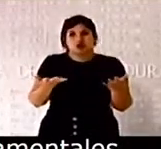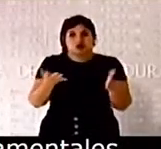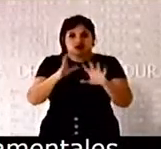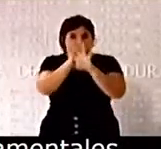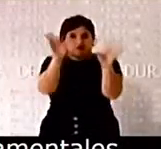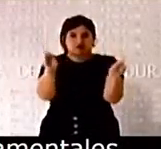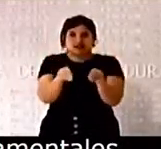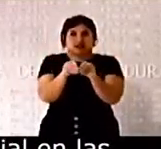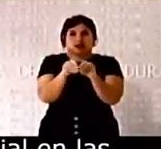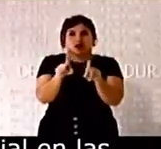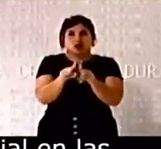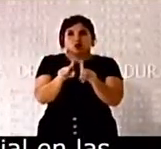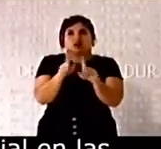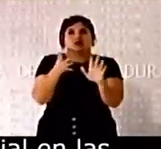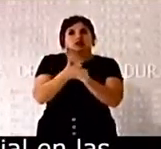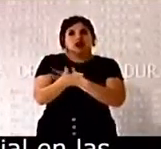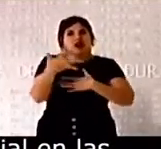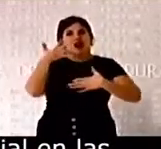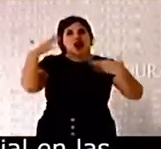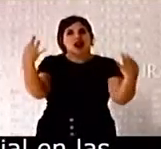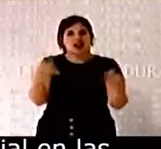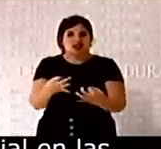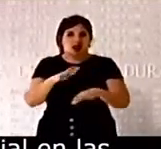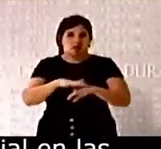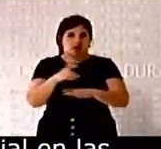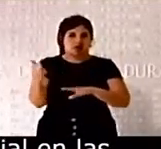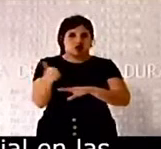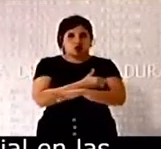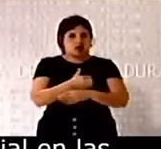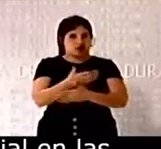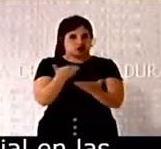definitiva, es una garantía para los ciudadanos y ciudadanas,